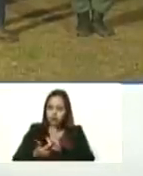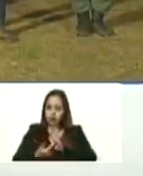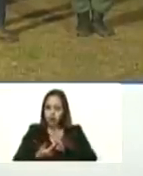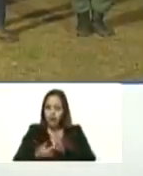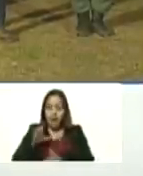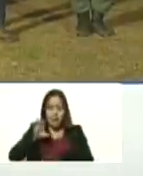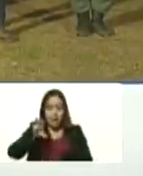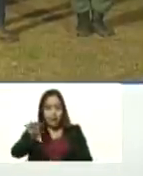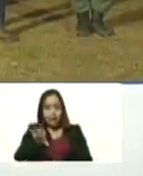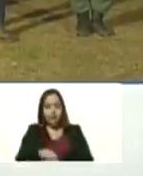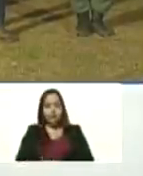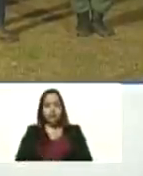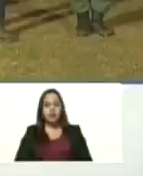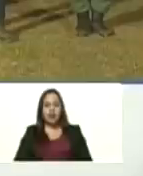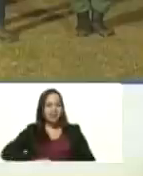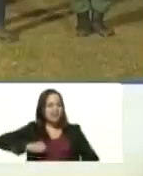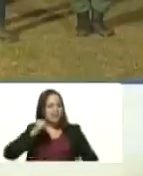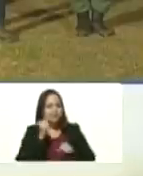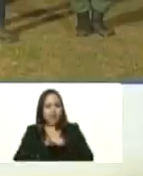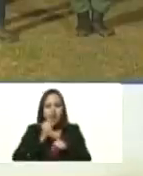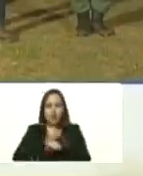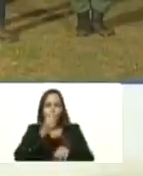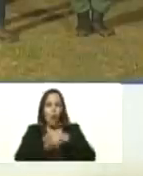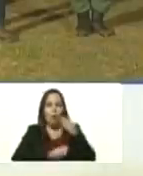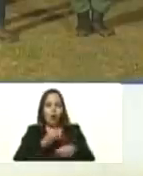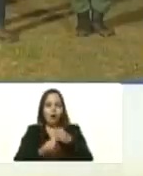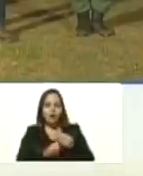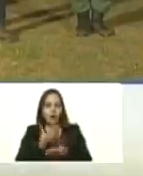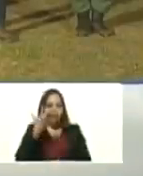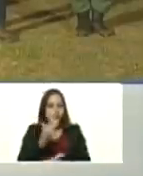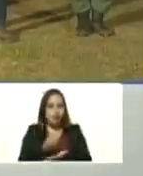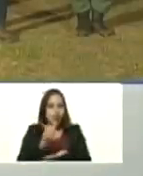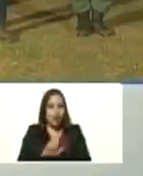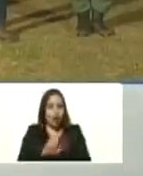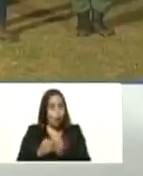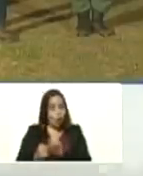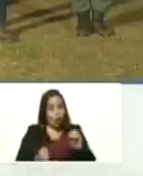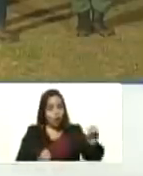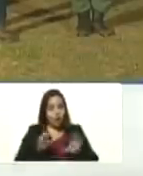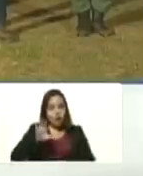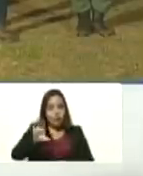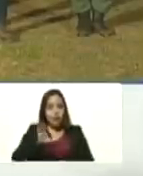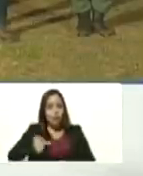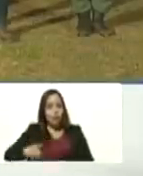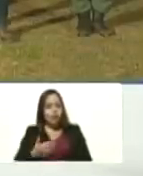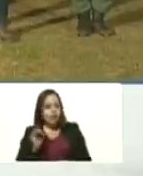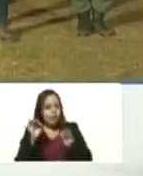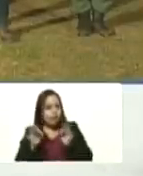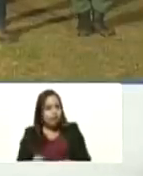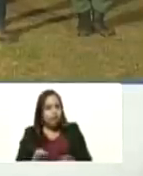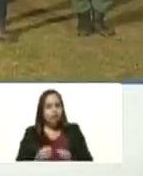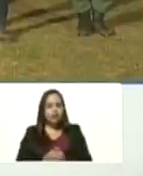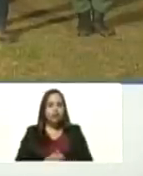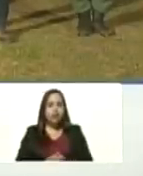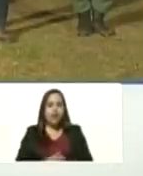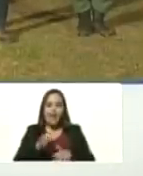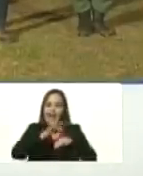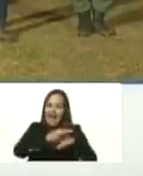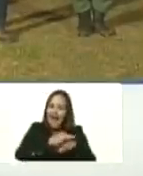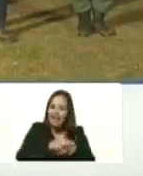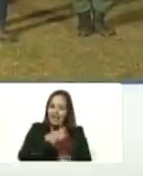país el trabajo que se está haciendo en moradas en el oriente del país para garantizar carne